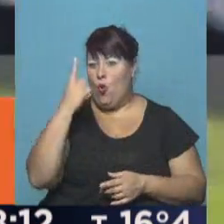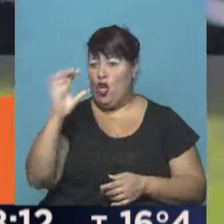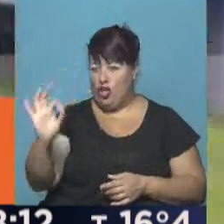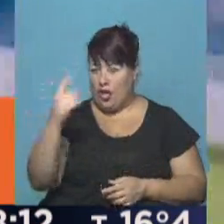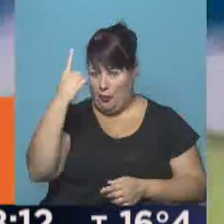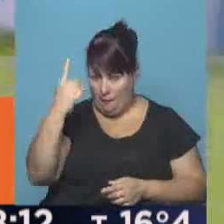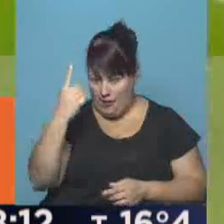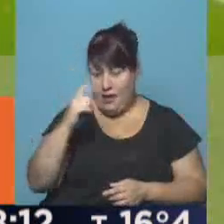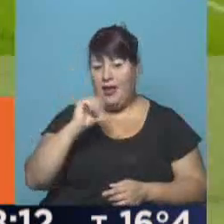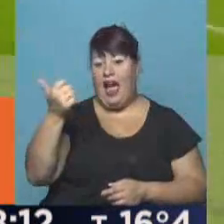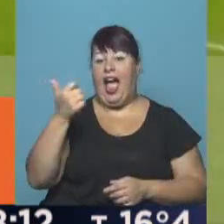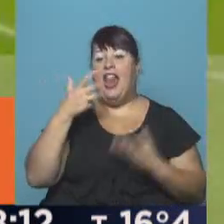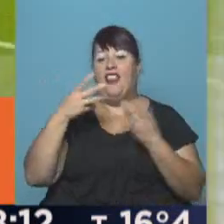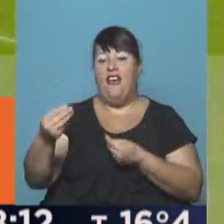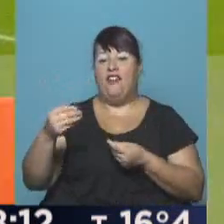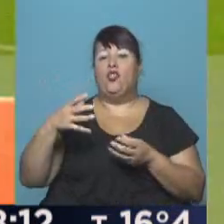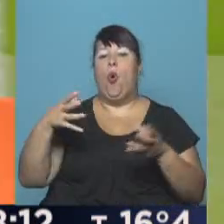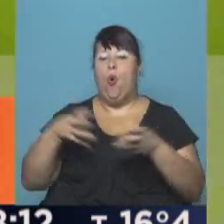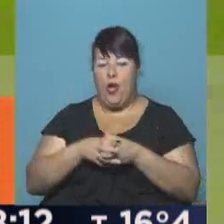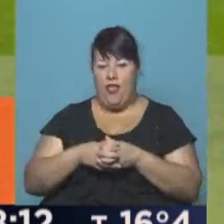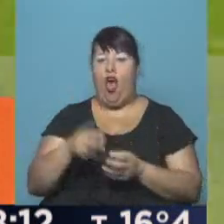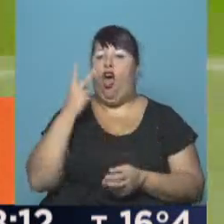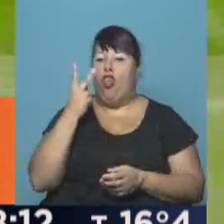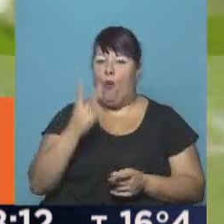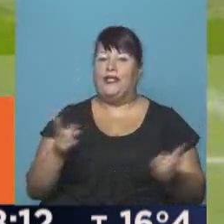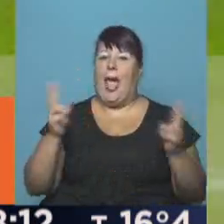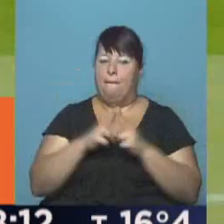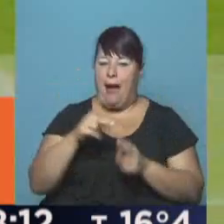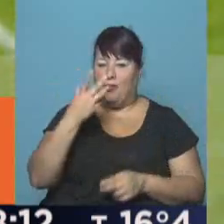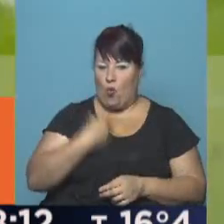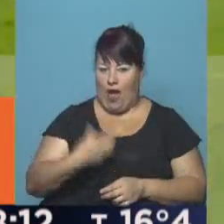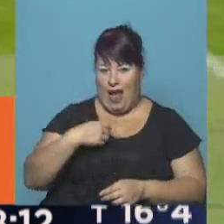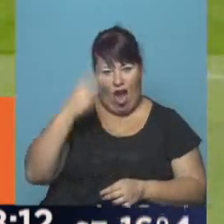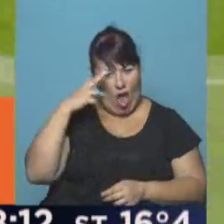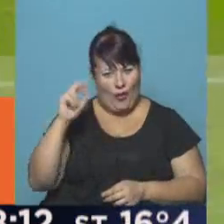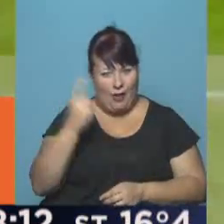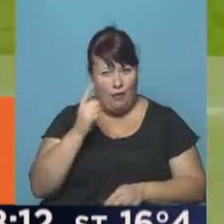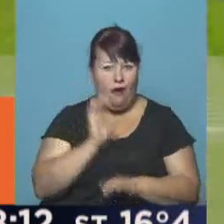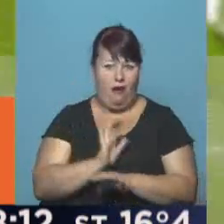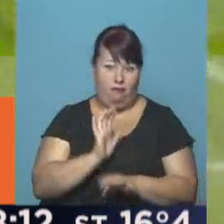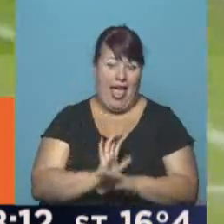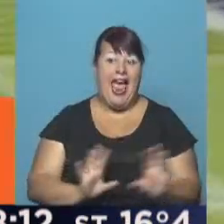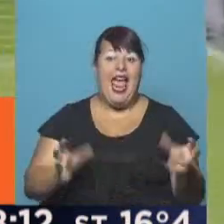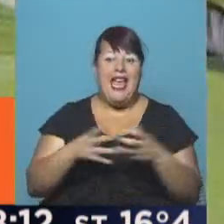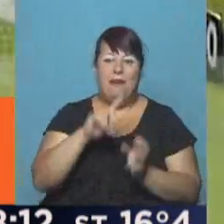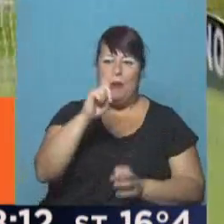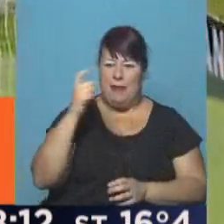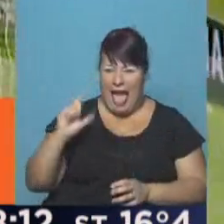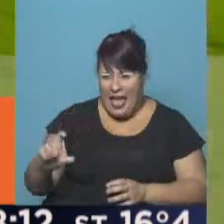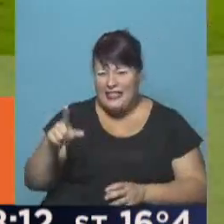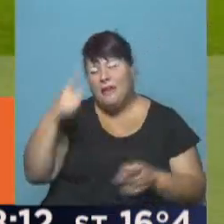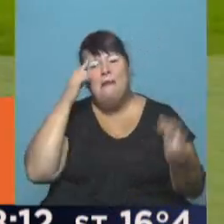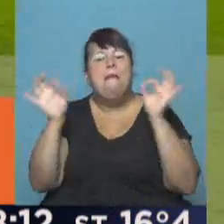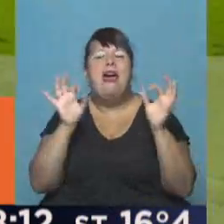1-0 primero de Defensores Unidos. Dos veces tuvo que empatar Huracán en los 90 minutos. Prácticamente, repito, un equipo de primera C para que usted